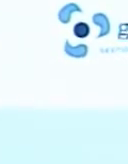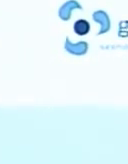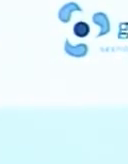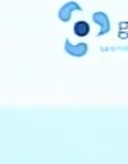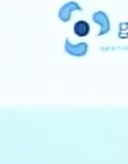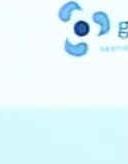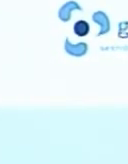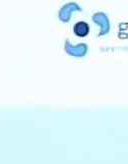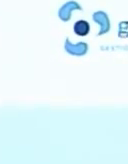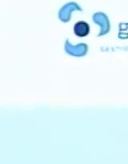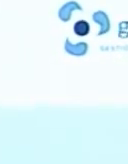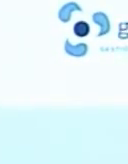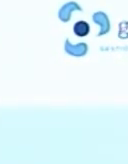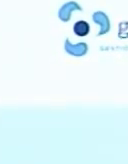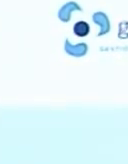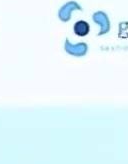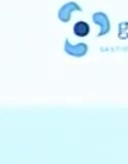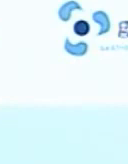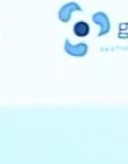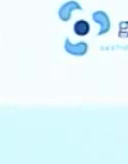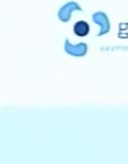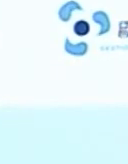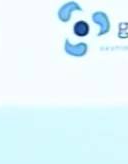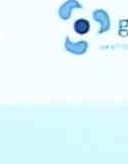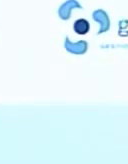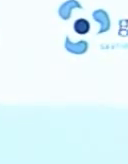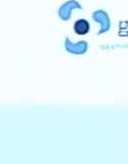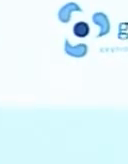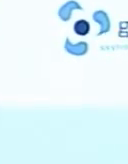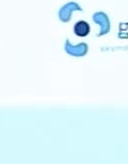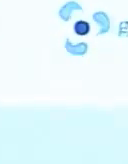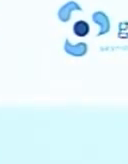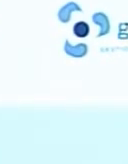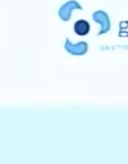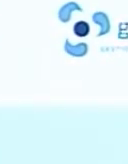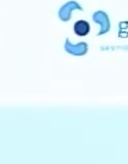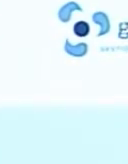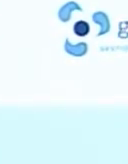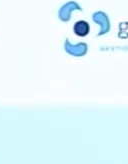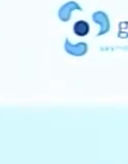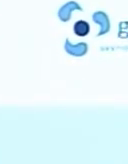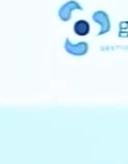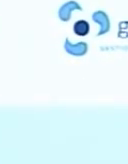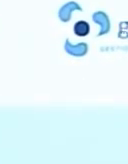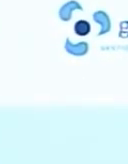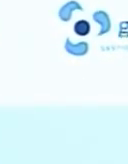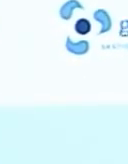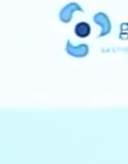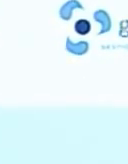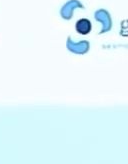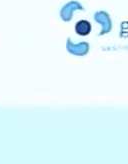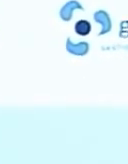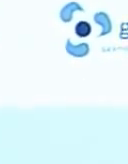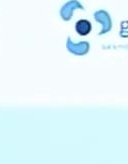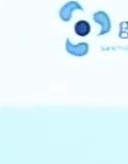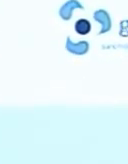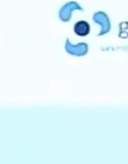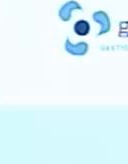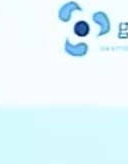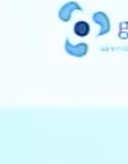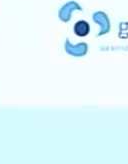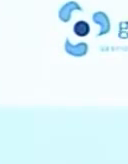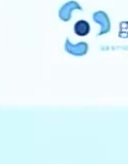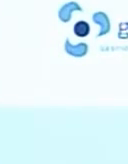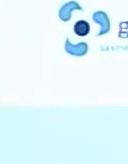programas y acciones necesarias para eliminar las causas estructurales que originan la corrupción. Se busca que cada una de las